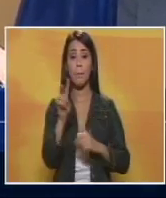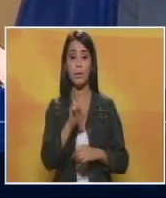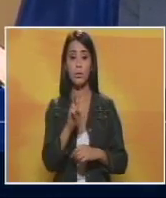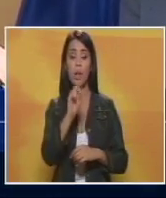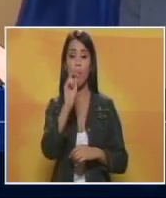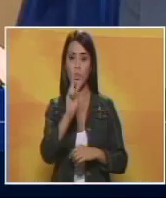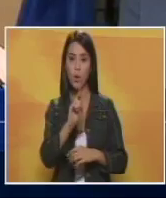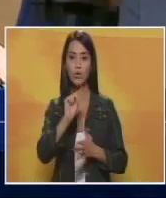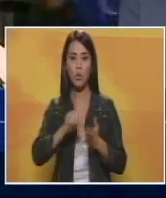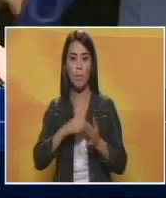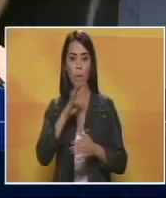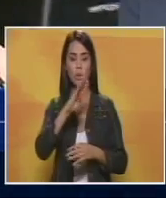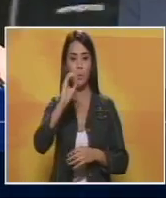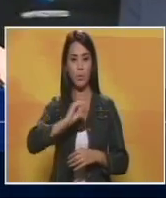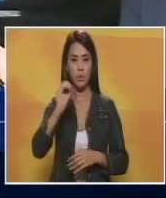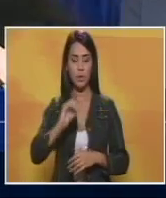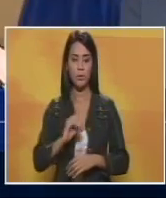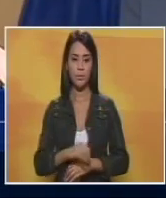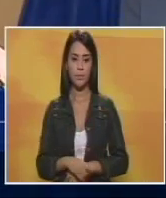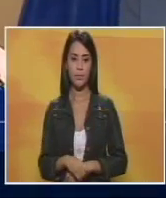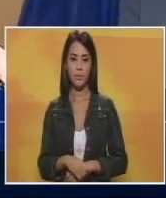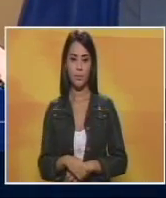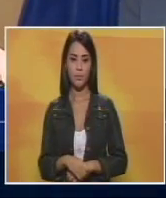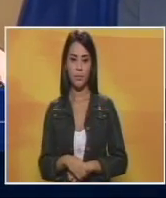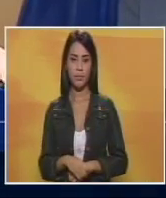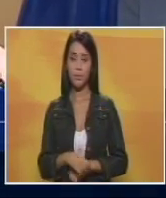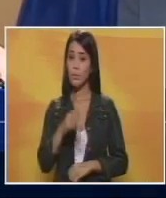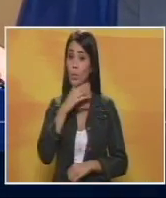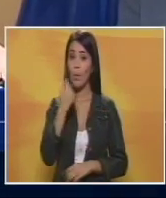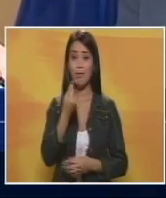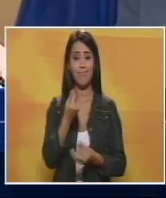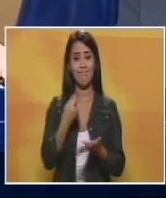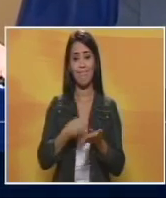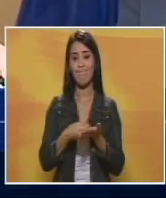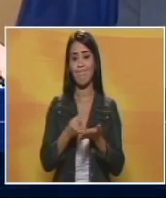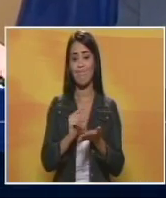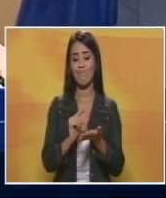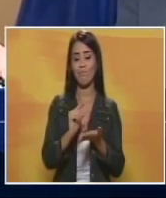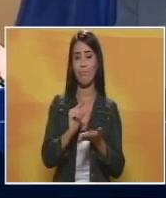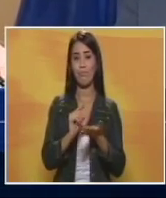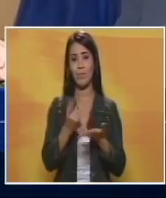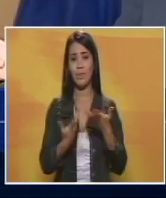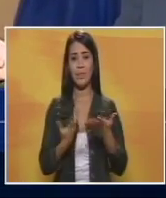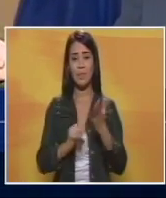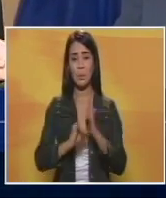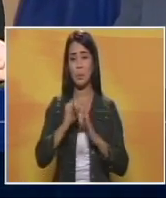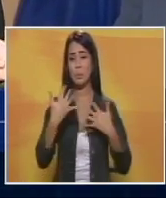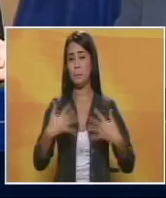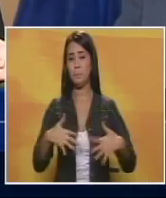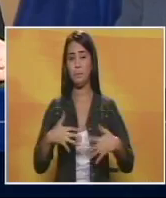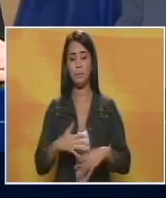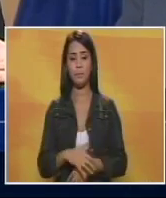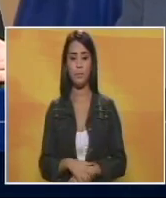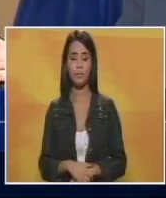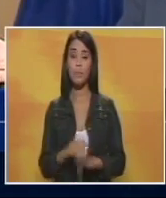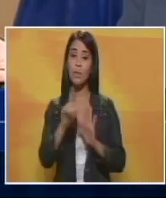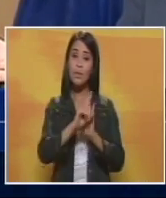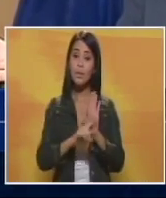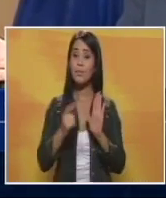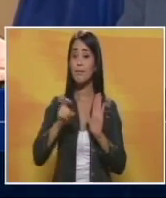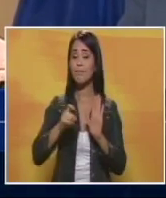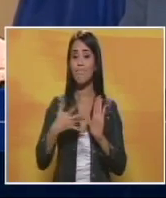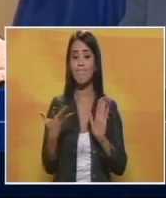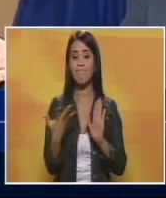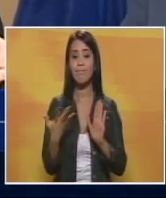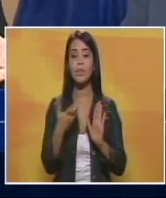de 2,4%. No hay salario que pueda soportar esta situación. Se requieren medidas muy sencillas, que es